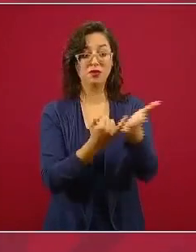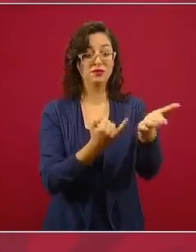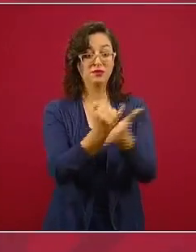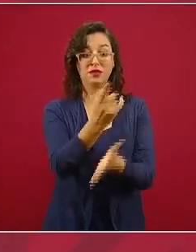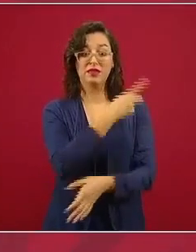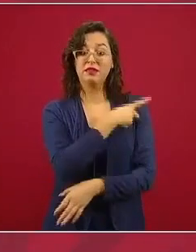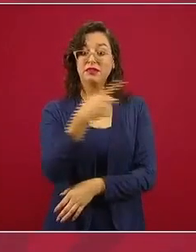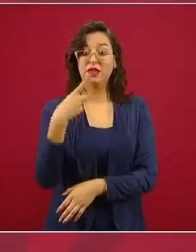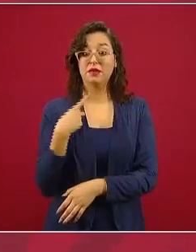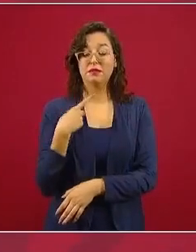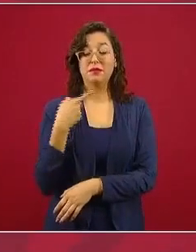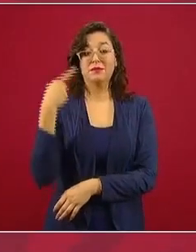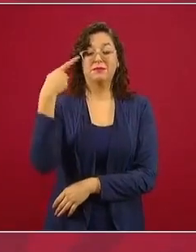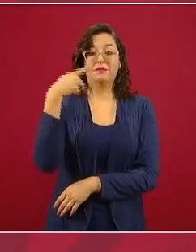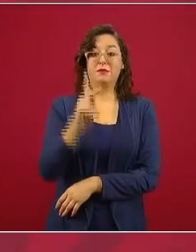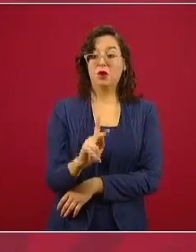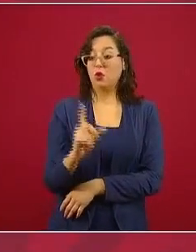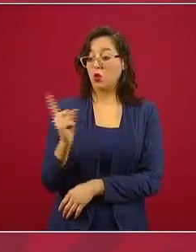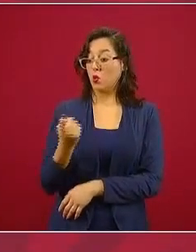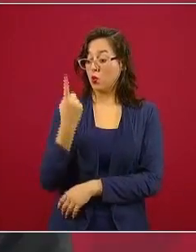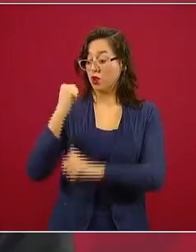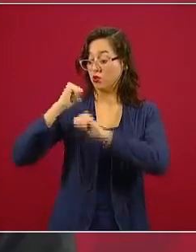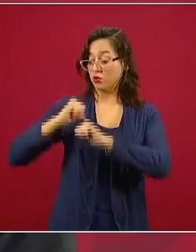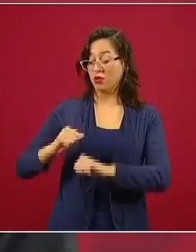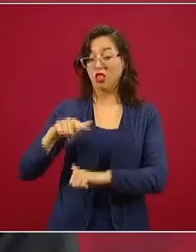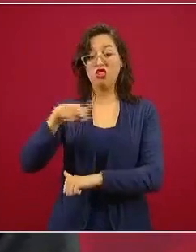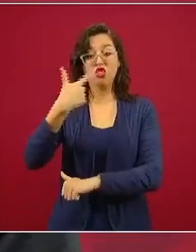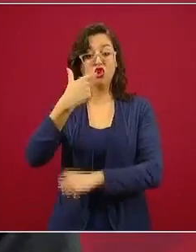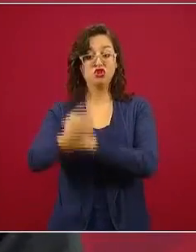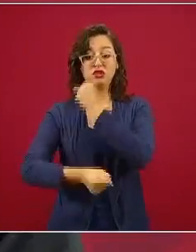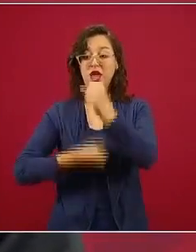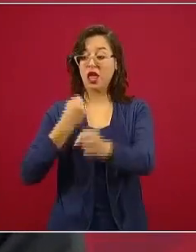y que tiene estos resultados,